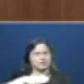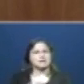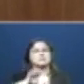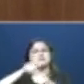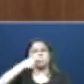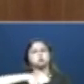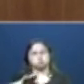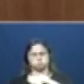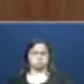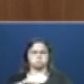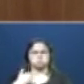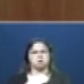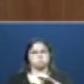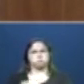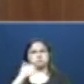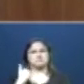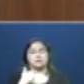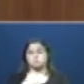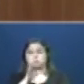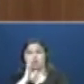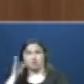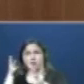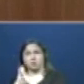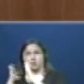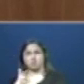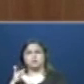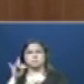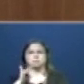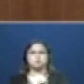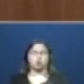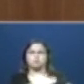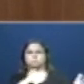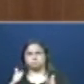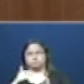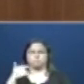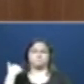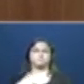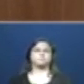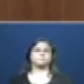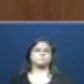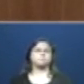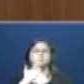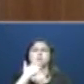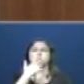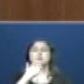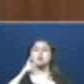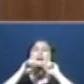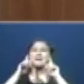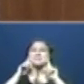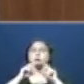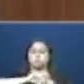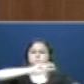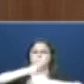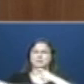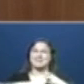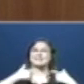hemos venido dando pasos importantes a los que también me he referido en momentos distintos de esta intervención pasos como la reestructuración del sector